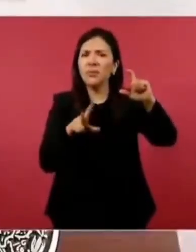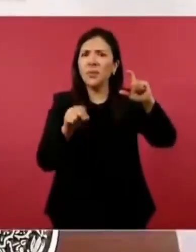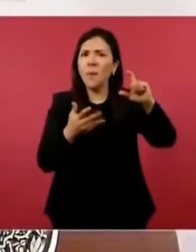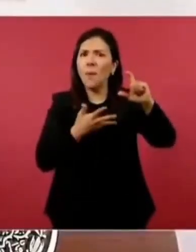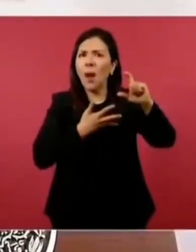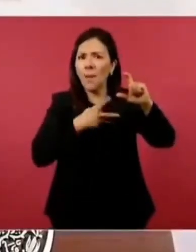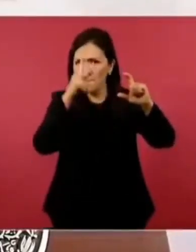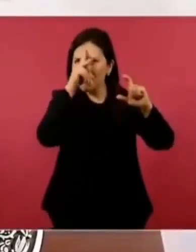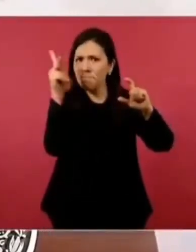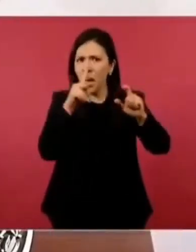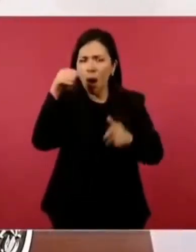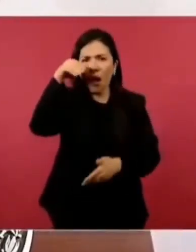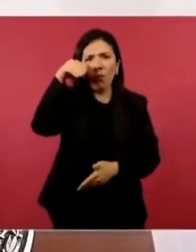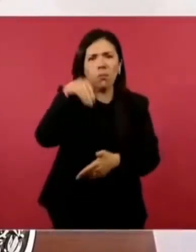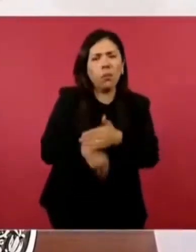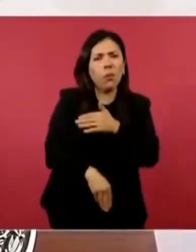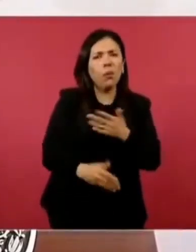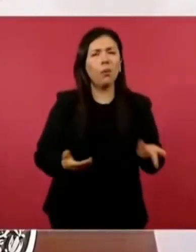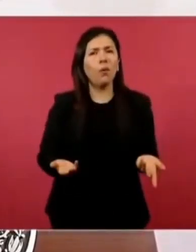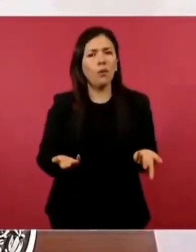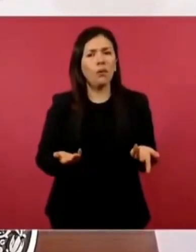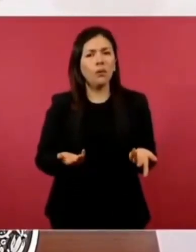se desplomaron.